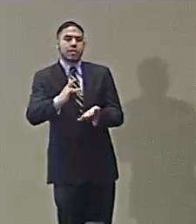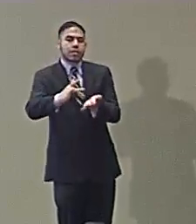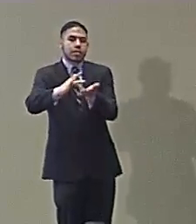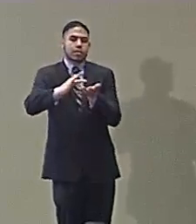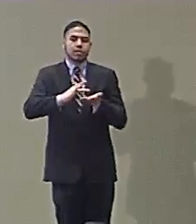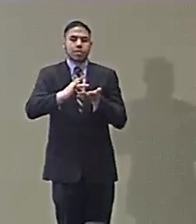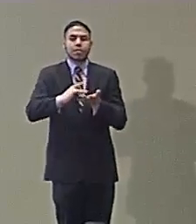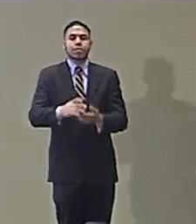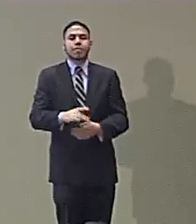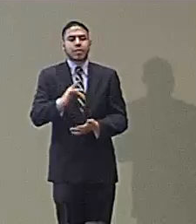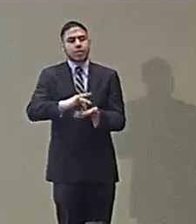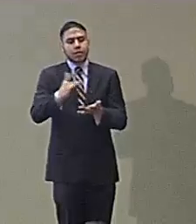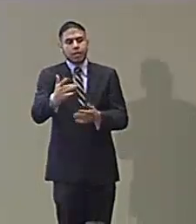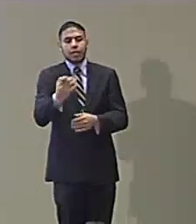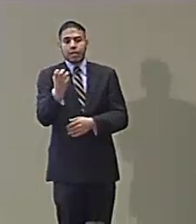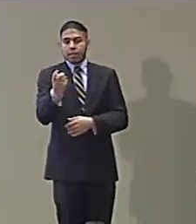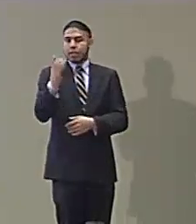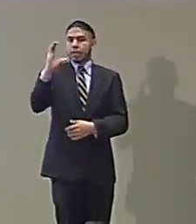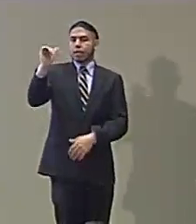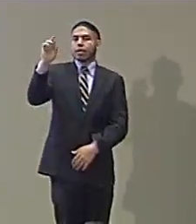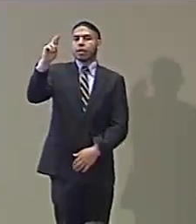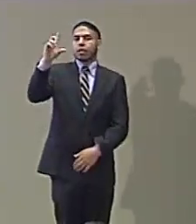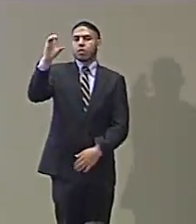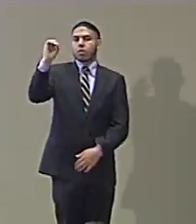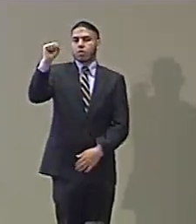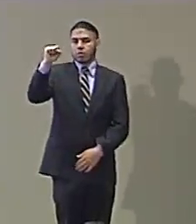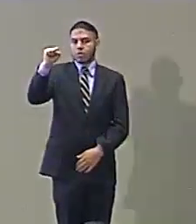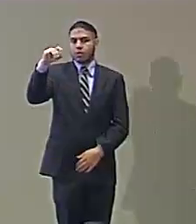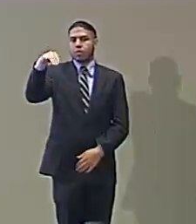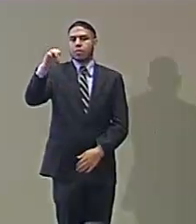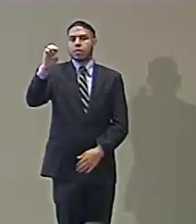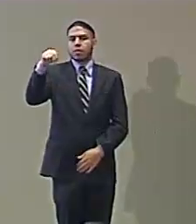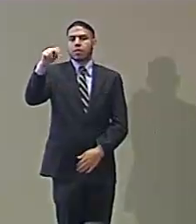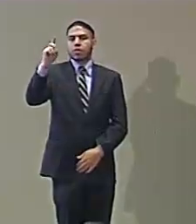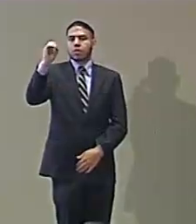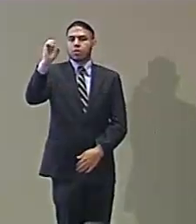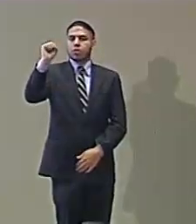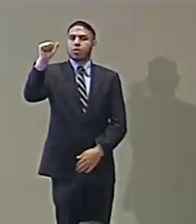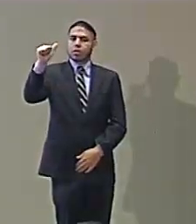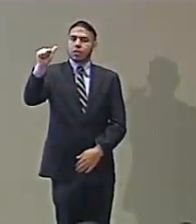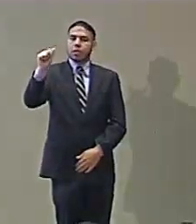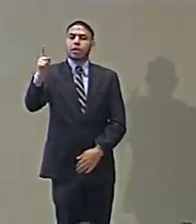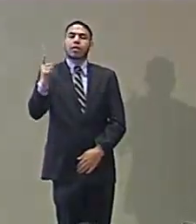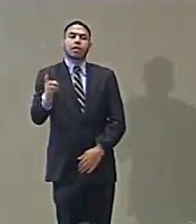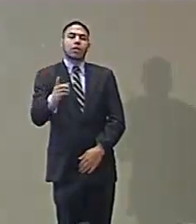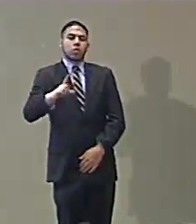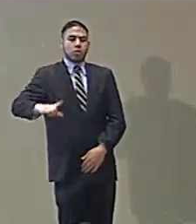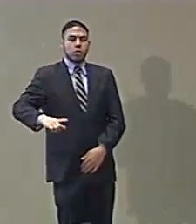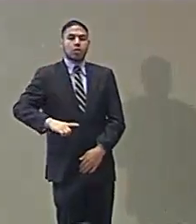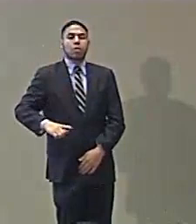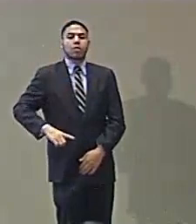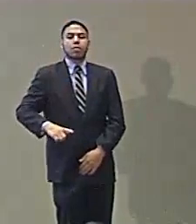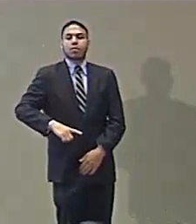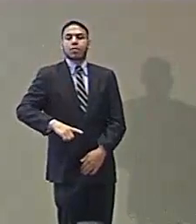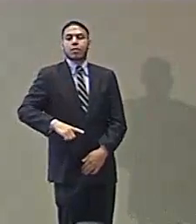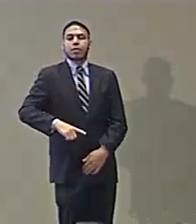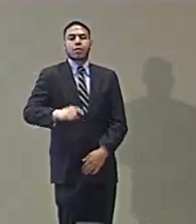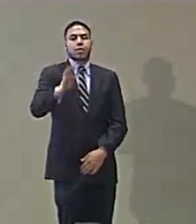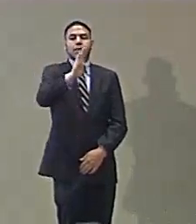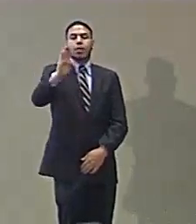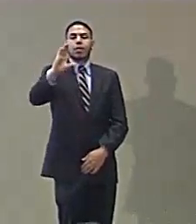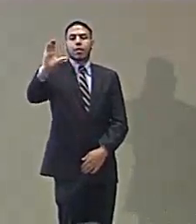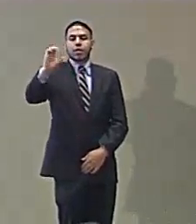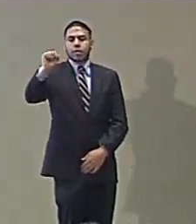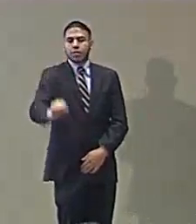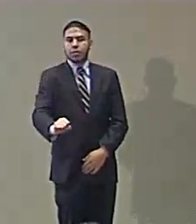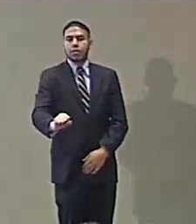agradezco también a mi amigo carlos mendoza cucharadas es carlos al gobernador de baja california sur con quien nos une también una estrecha amistad